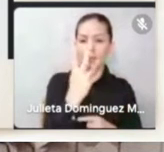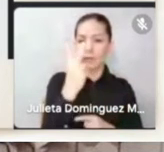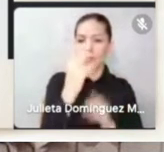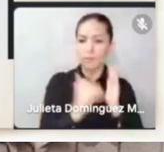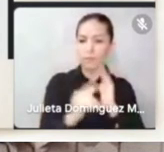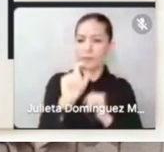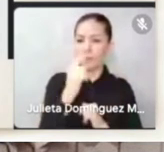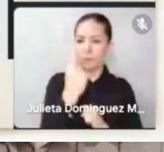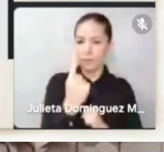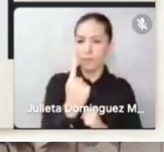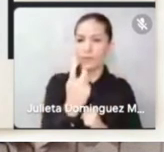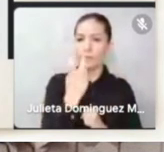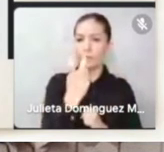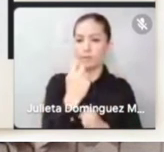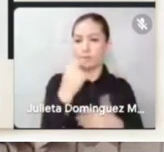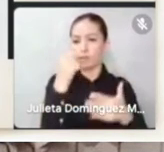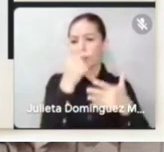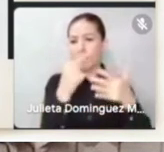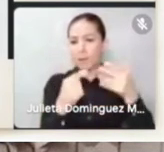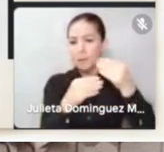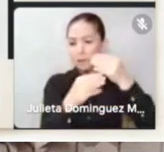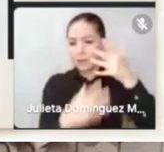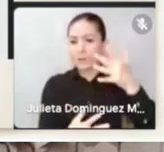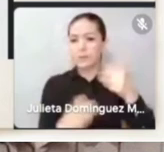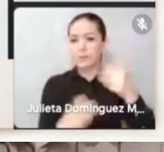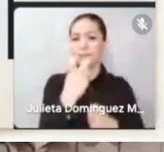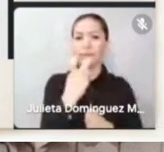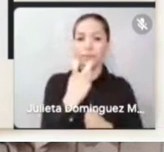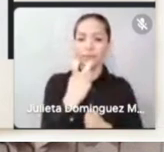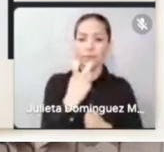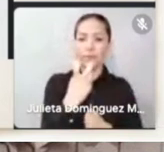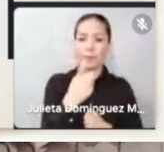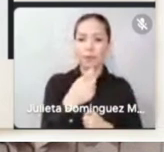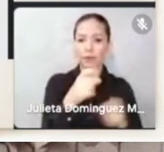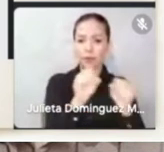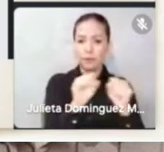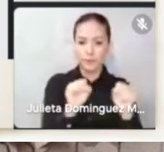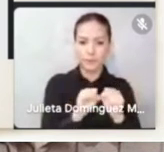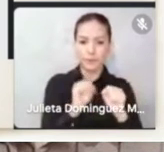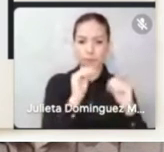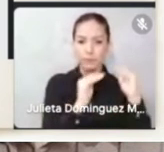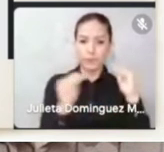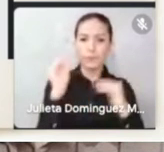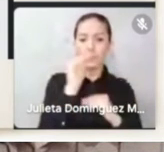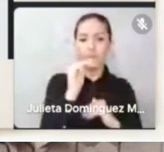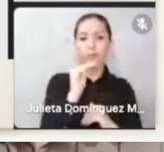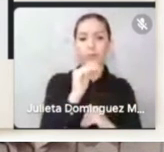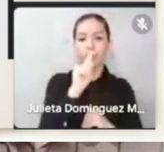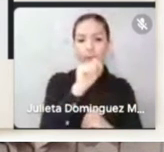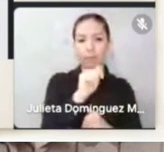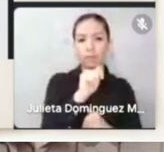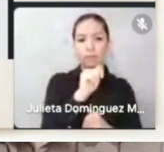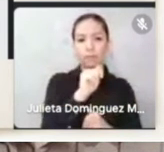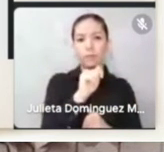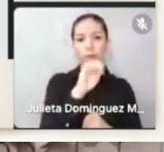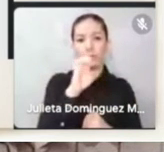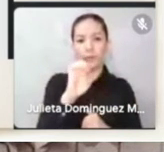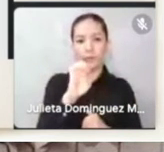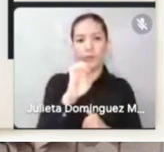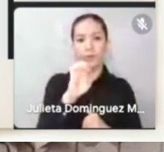RAP-65/2021 y sus acumulados, mismo que fue confirmado por la Sala Superior del Tribunal Electoral del Poder Judicial de la